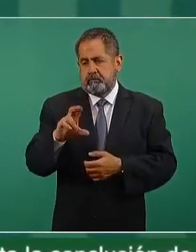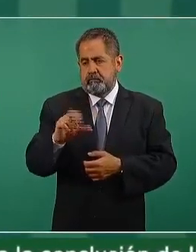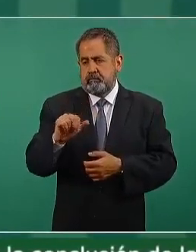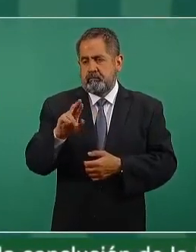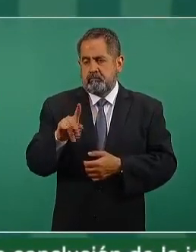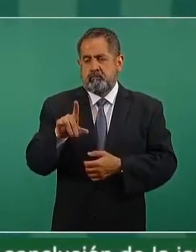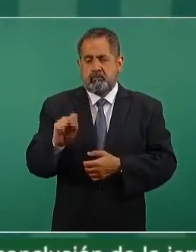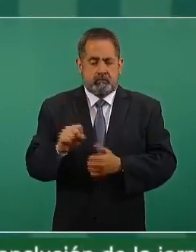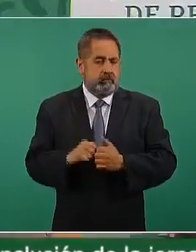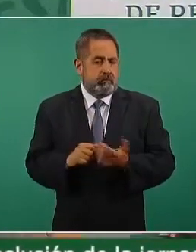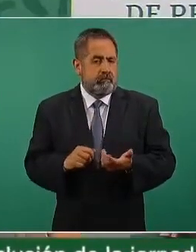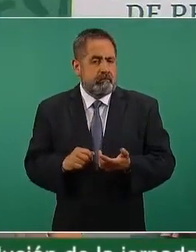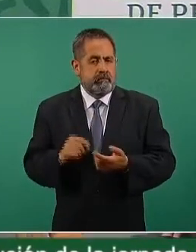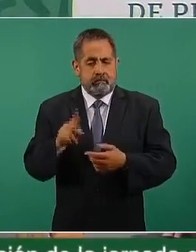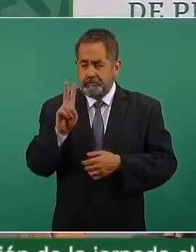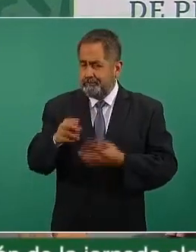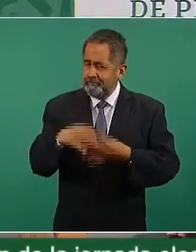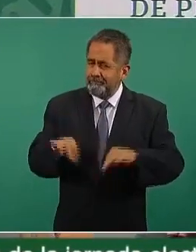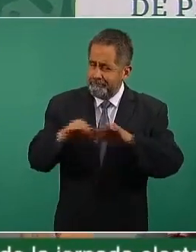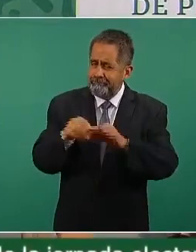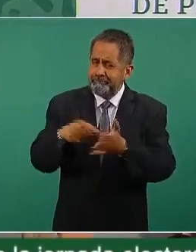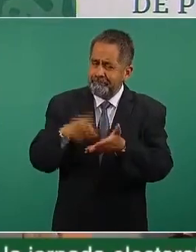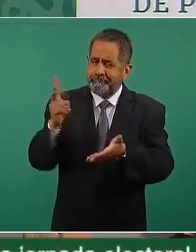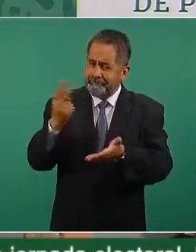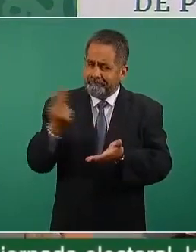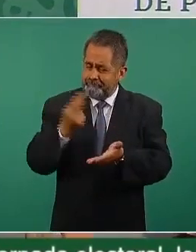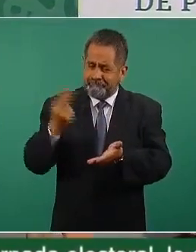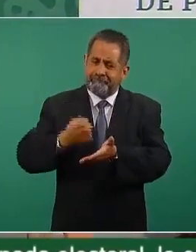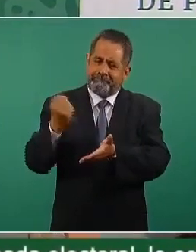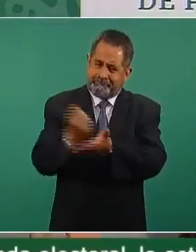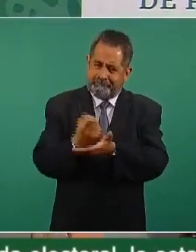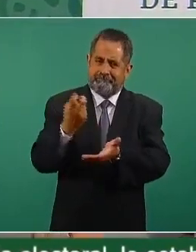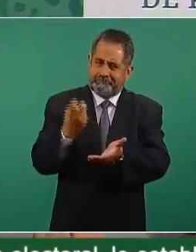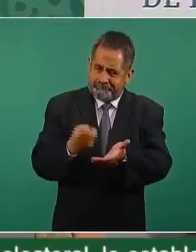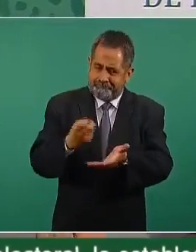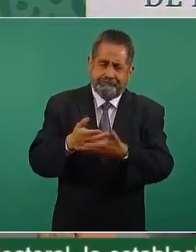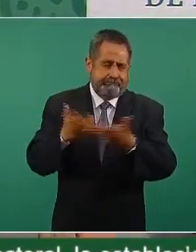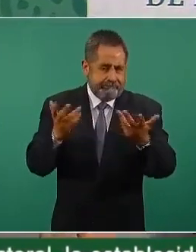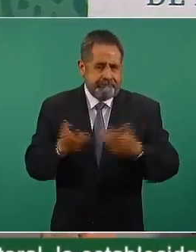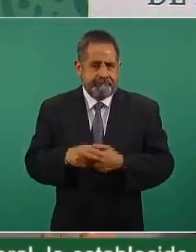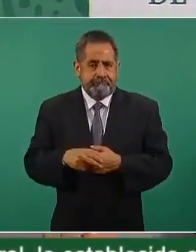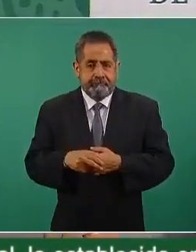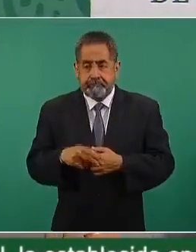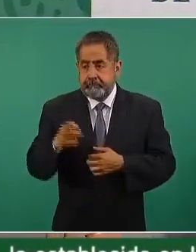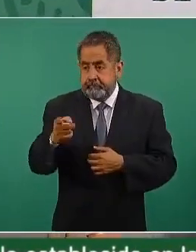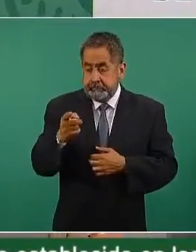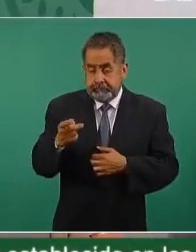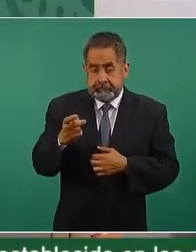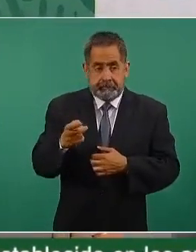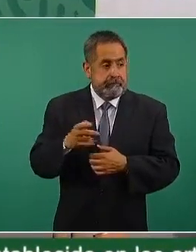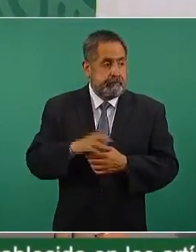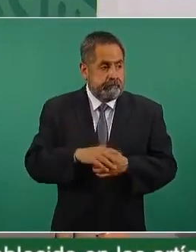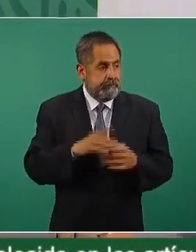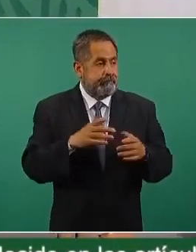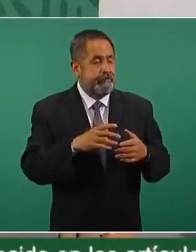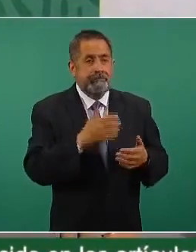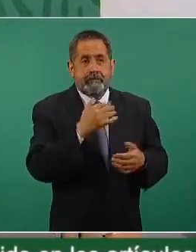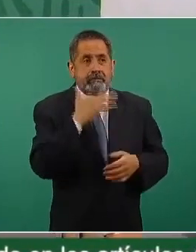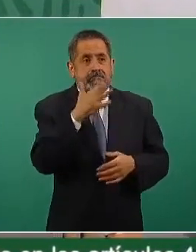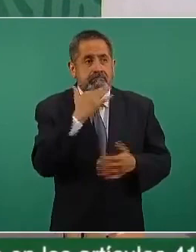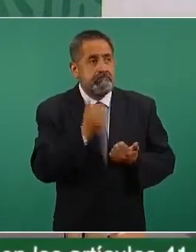importa mucho y vamos a cerrar completamente el